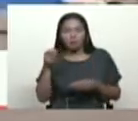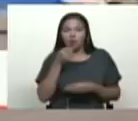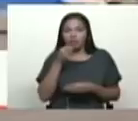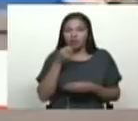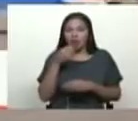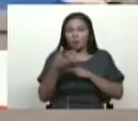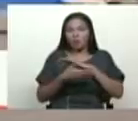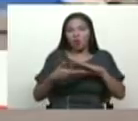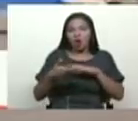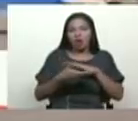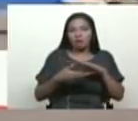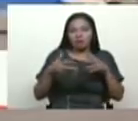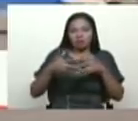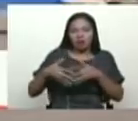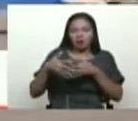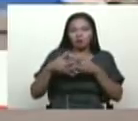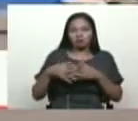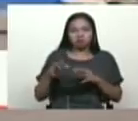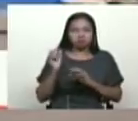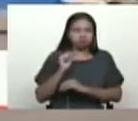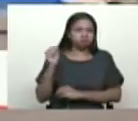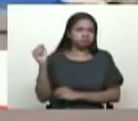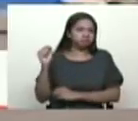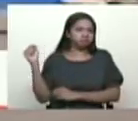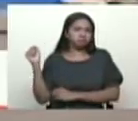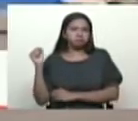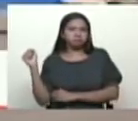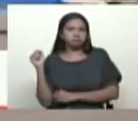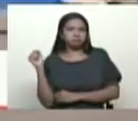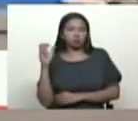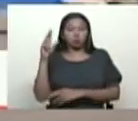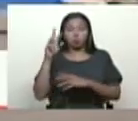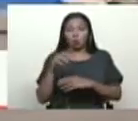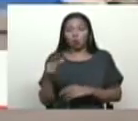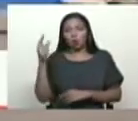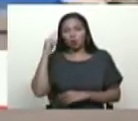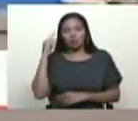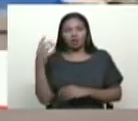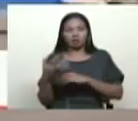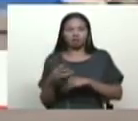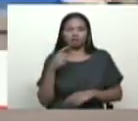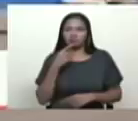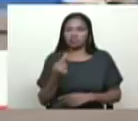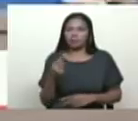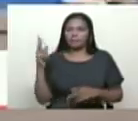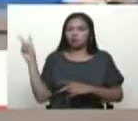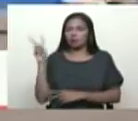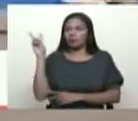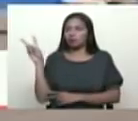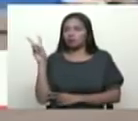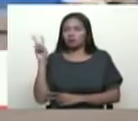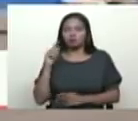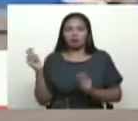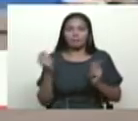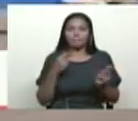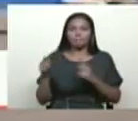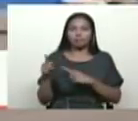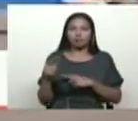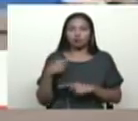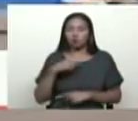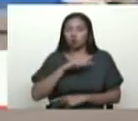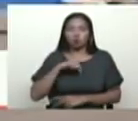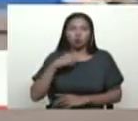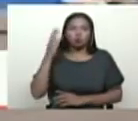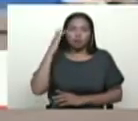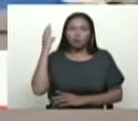problemas de la sociedad estadounidense y diariamente declaran sobre Venezuela. tenemos conciencia del papel que nos toca